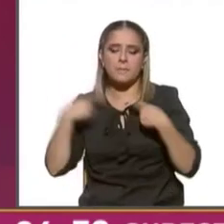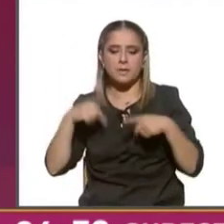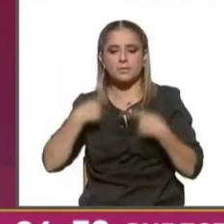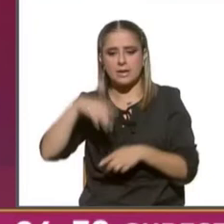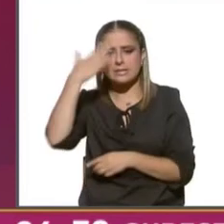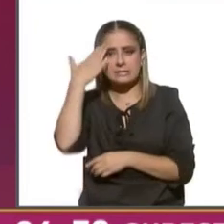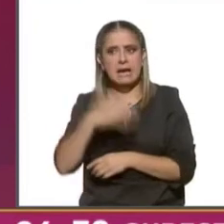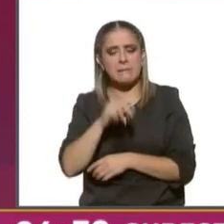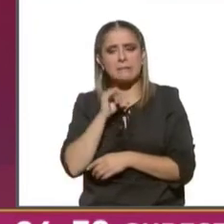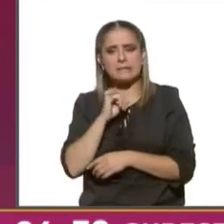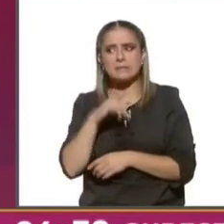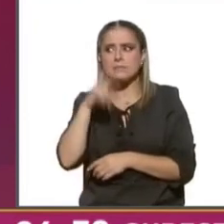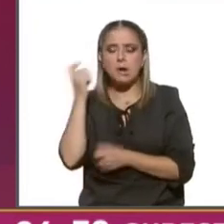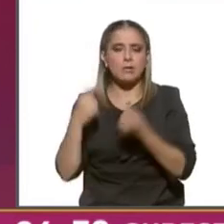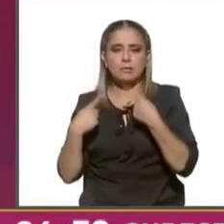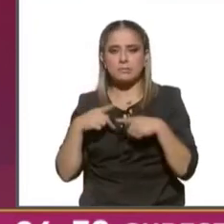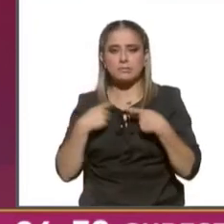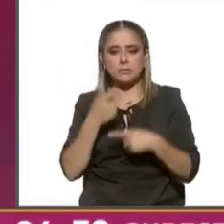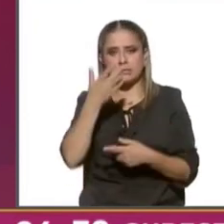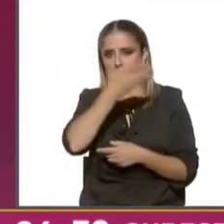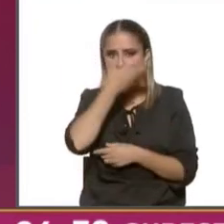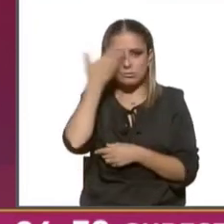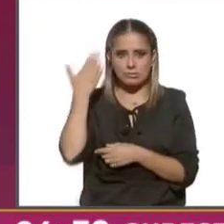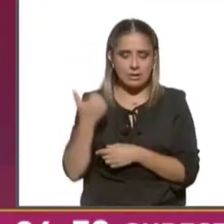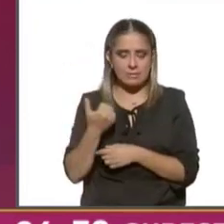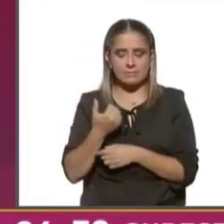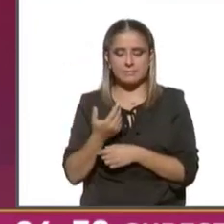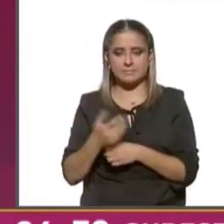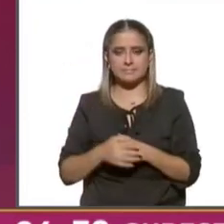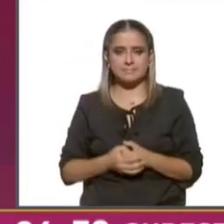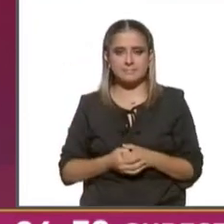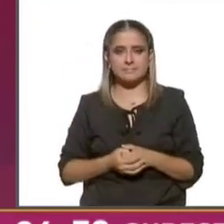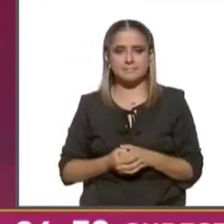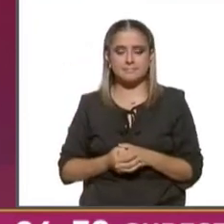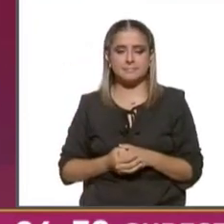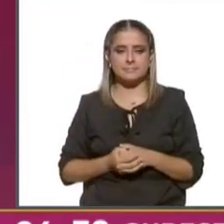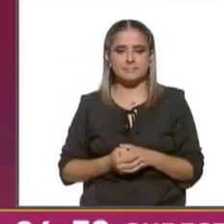alto para un tema tan especializado dentro de la opinión pública.